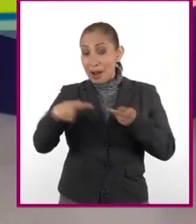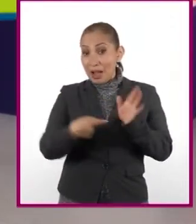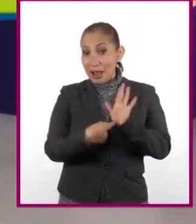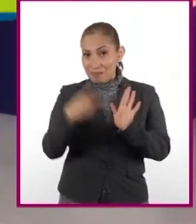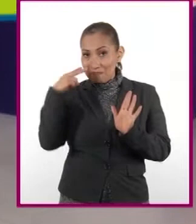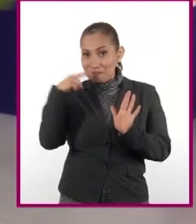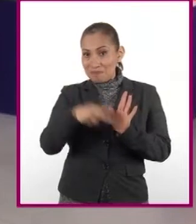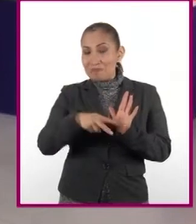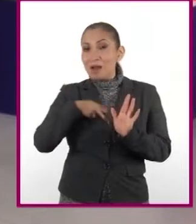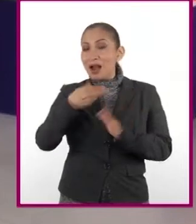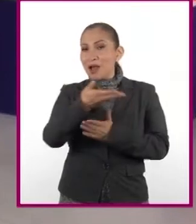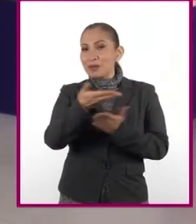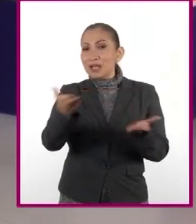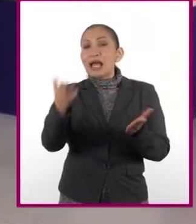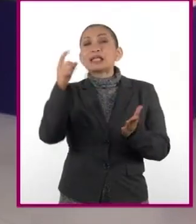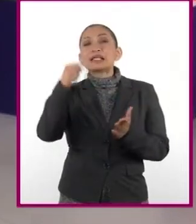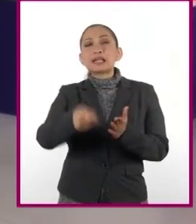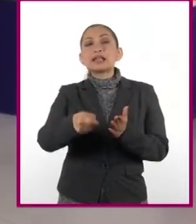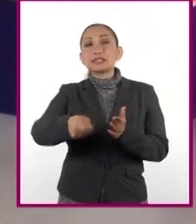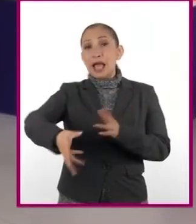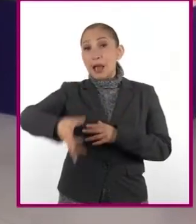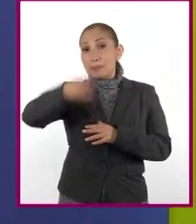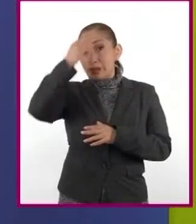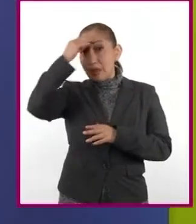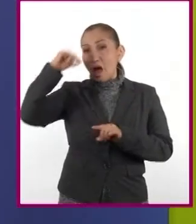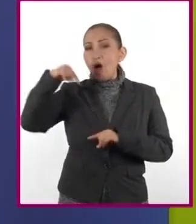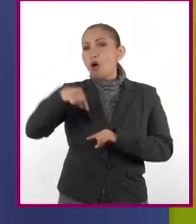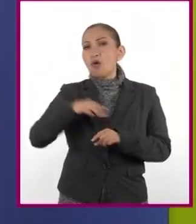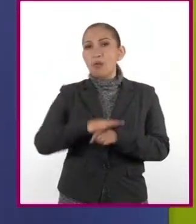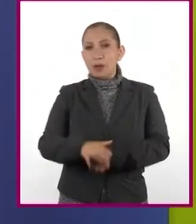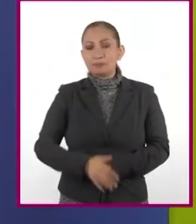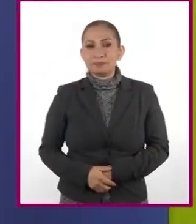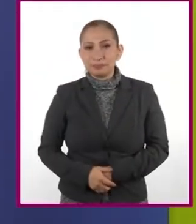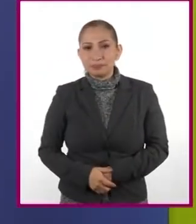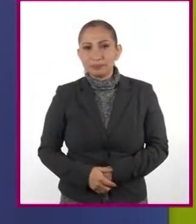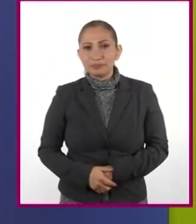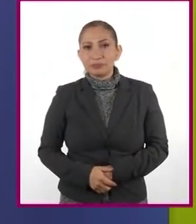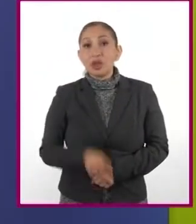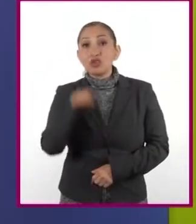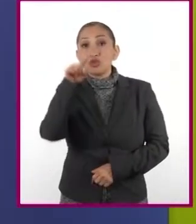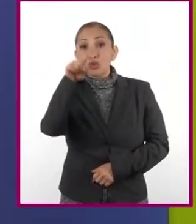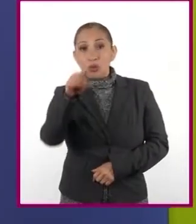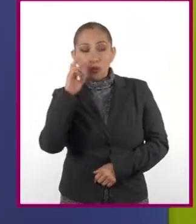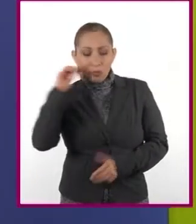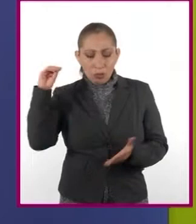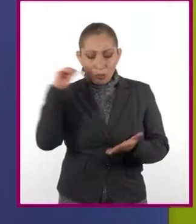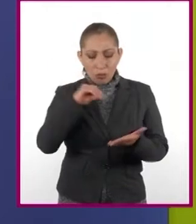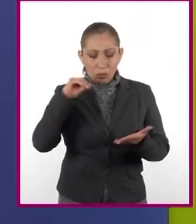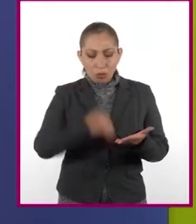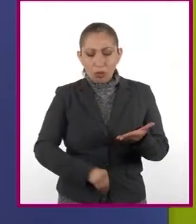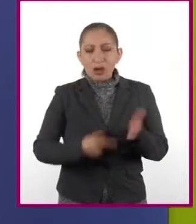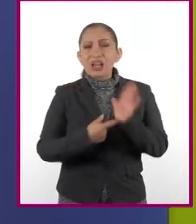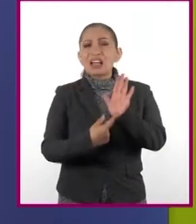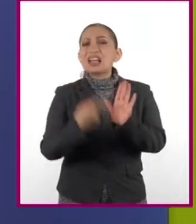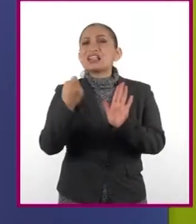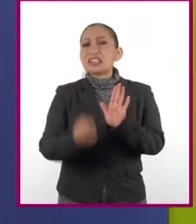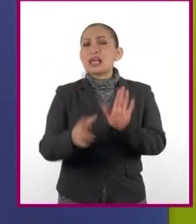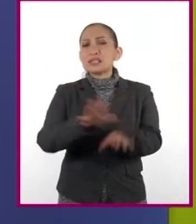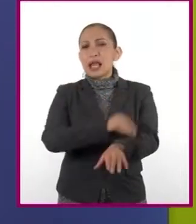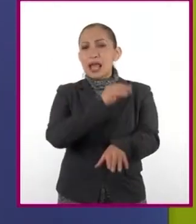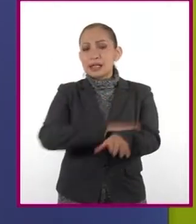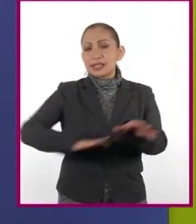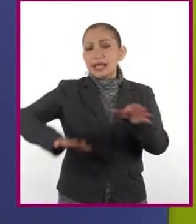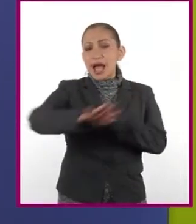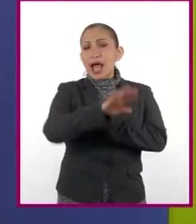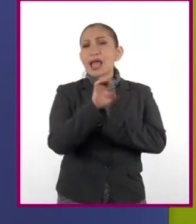para ustedes en torno al aprendizaje esperado. Representa las transformaciones de la energía en los